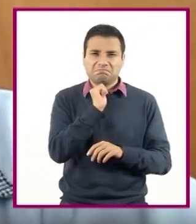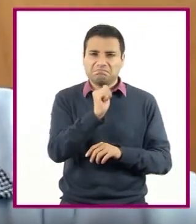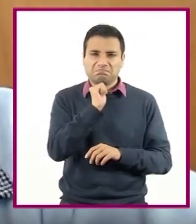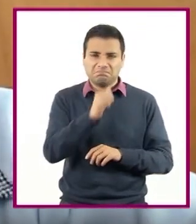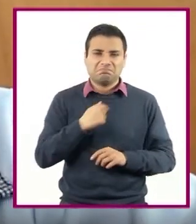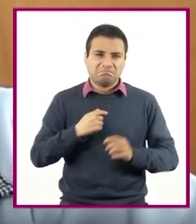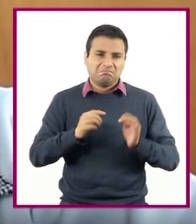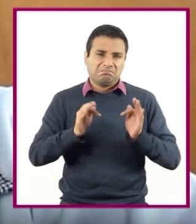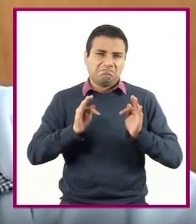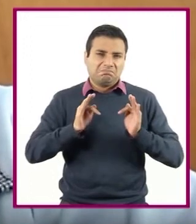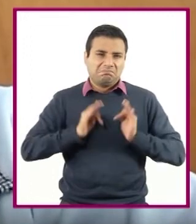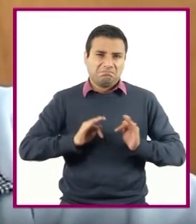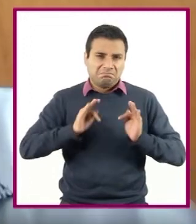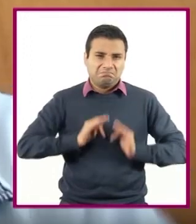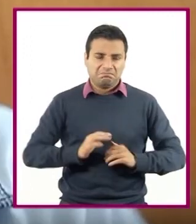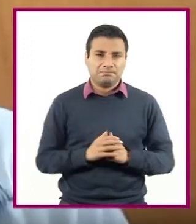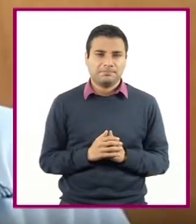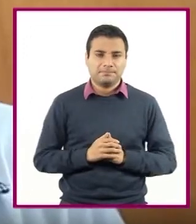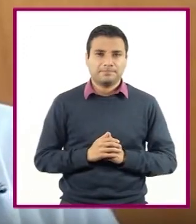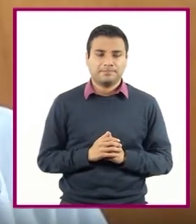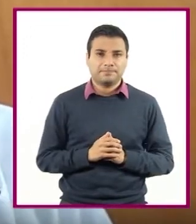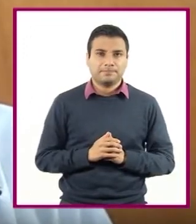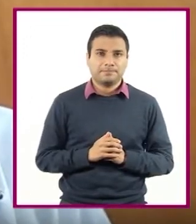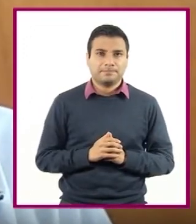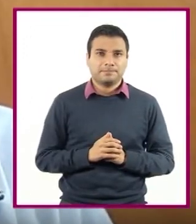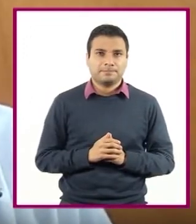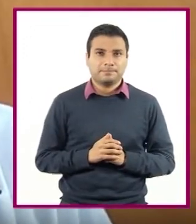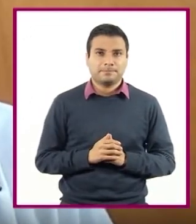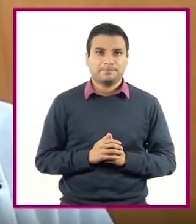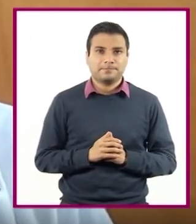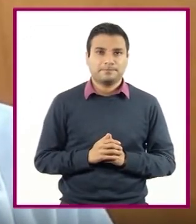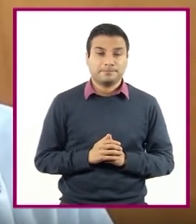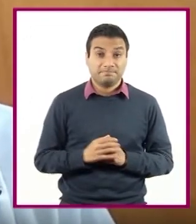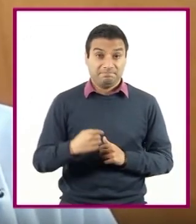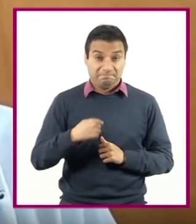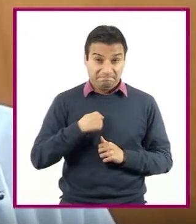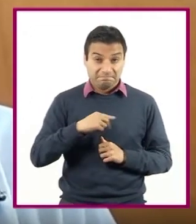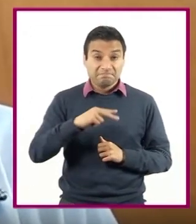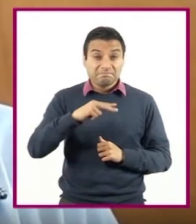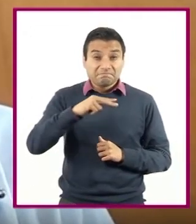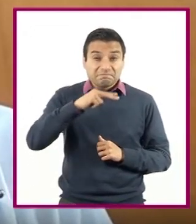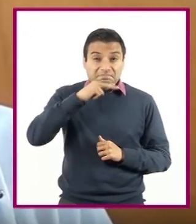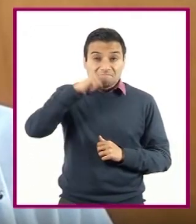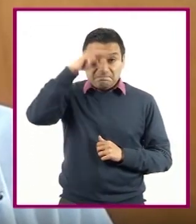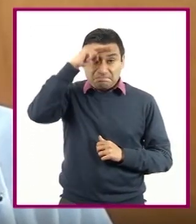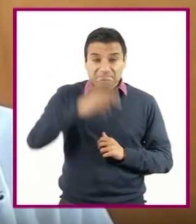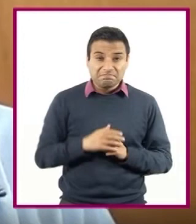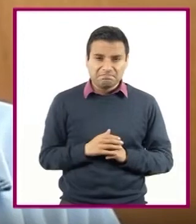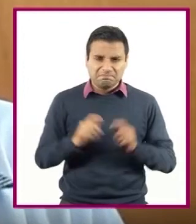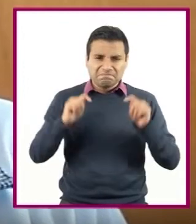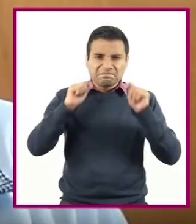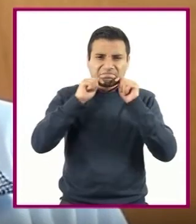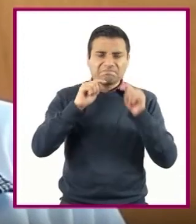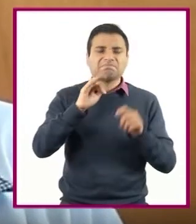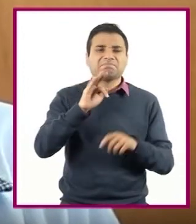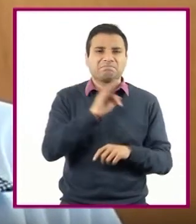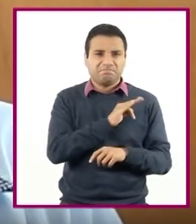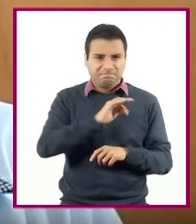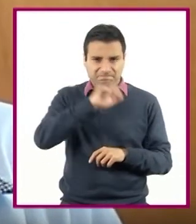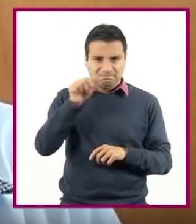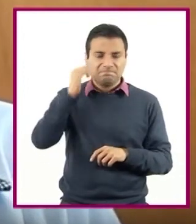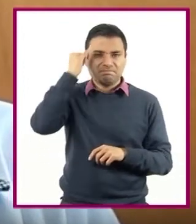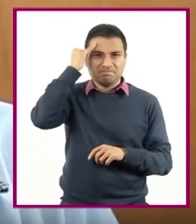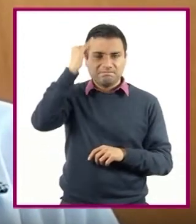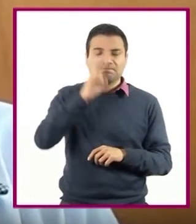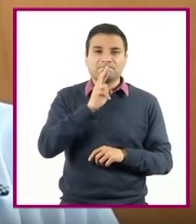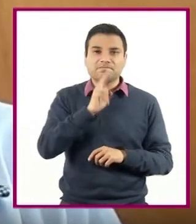correcto. De los pensamientos ignorantes es de donde se obtienen las mejores ideas, Un claro ejemplo de